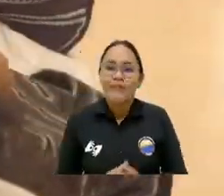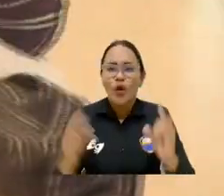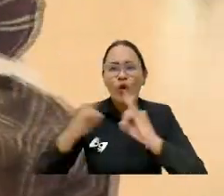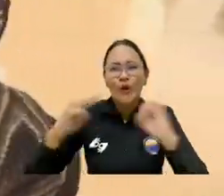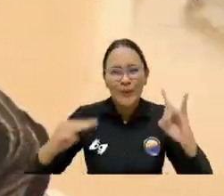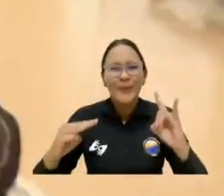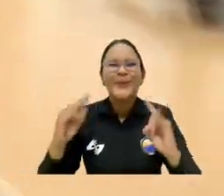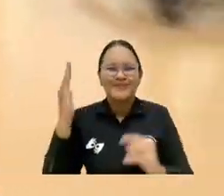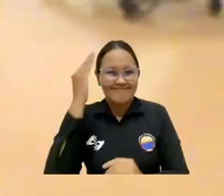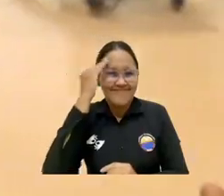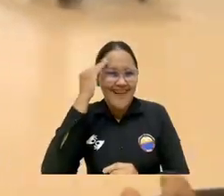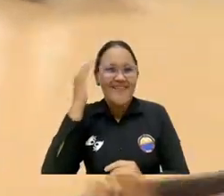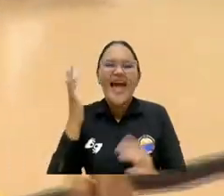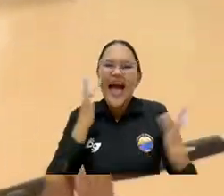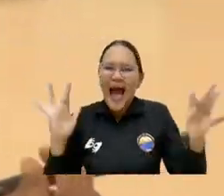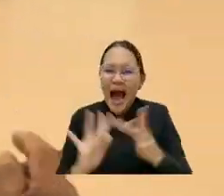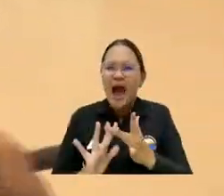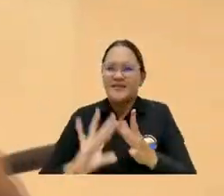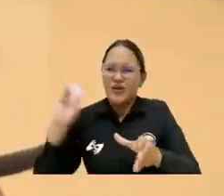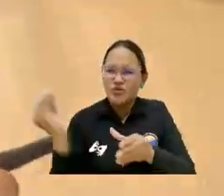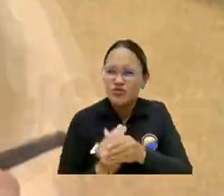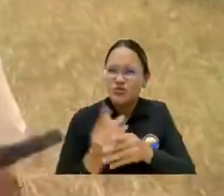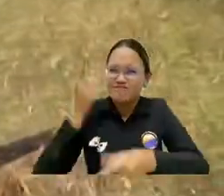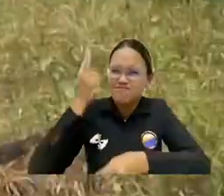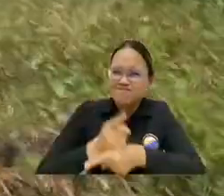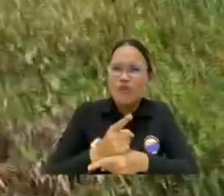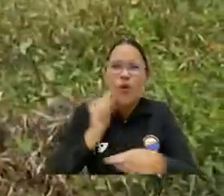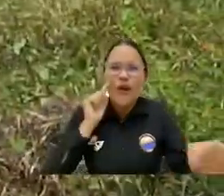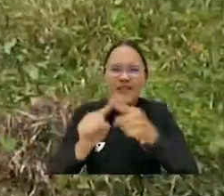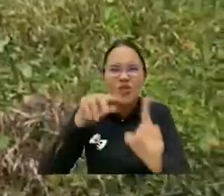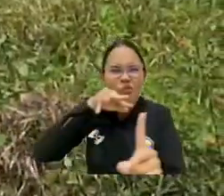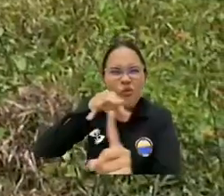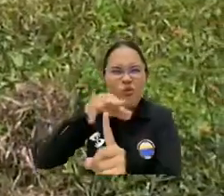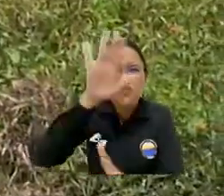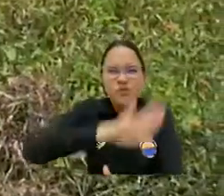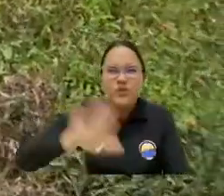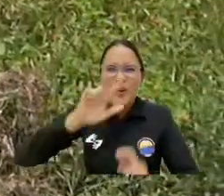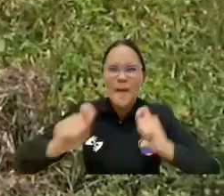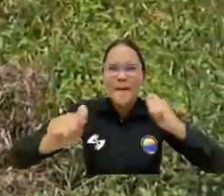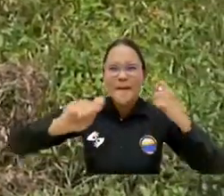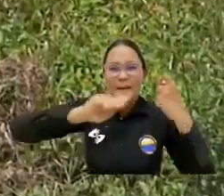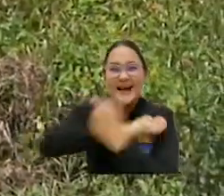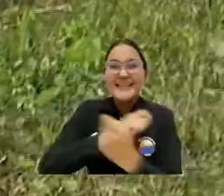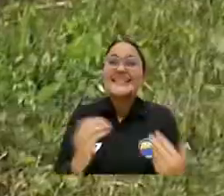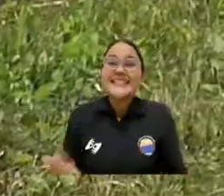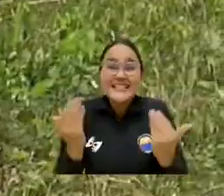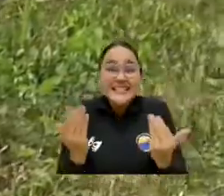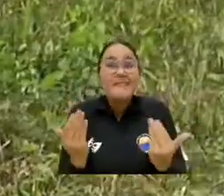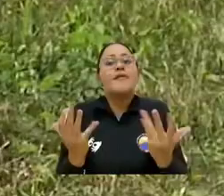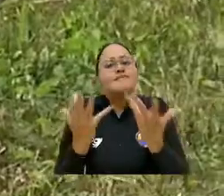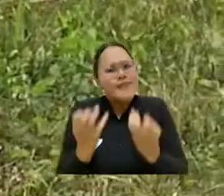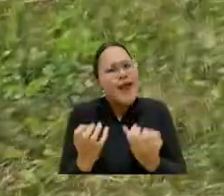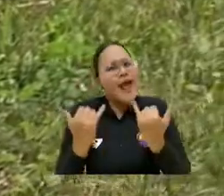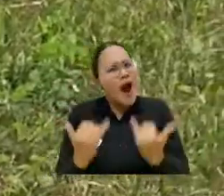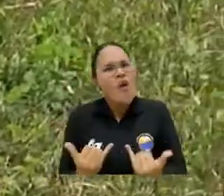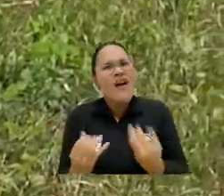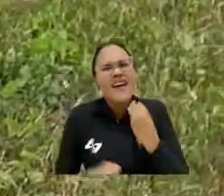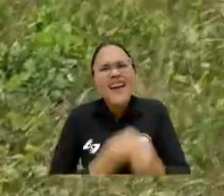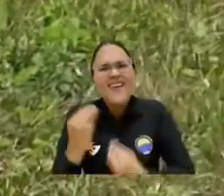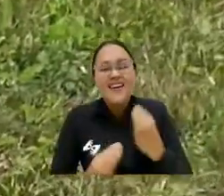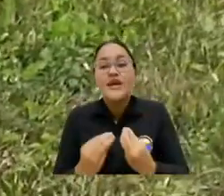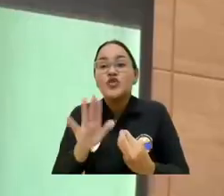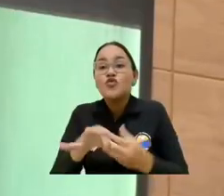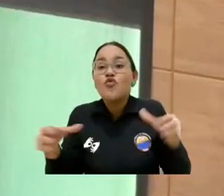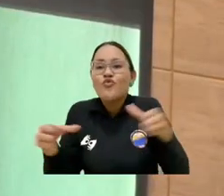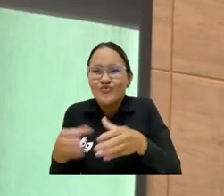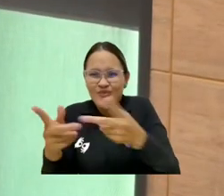Magdalena, reconocida por sus políticas de inclusión efectivas y por la transformación del territorio a través de sus graduados, le apunta ahora a través del